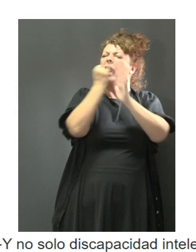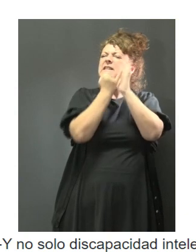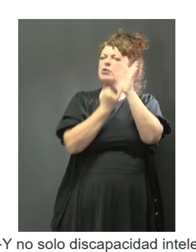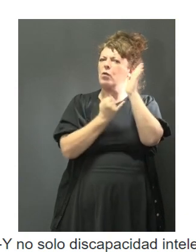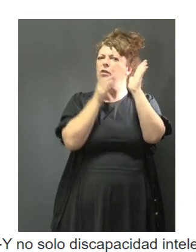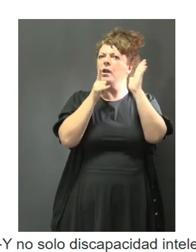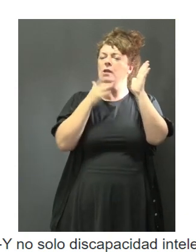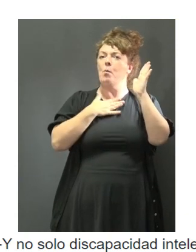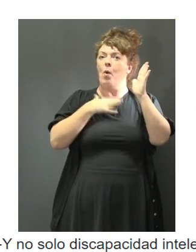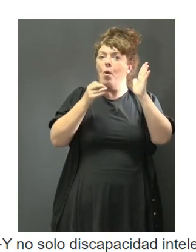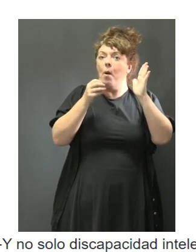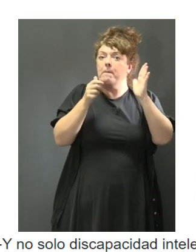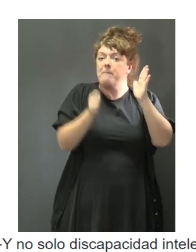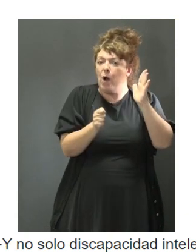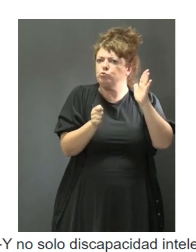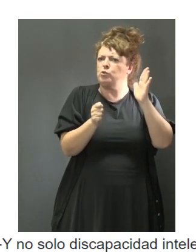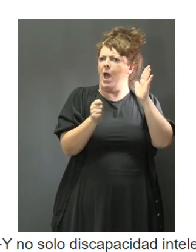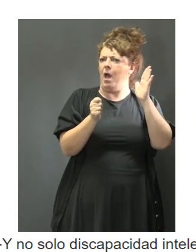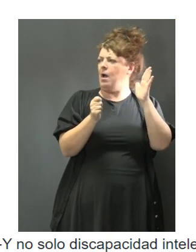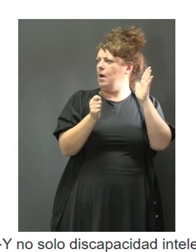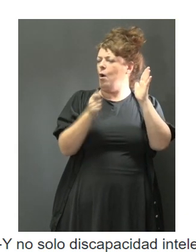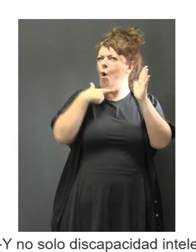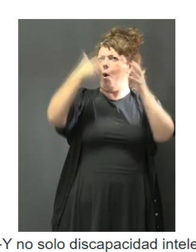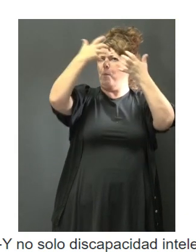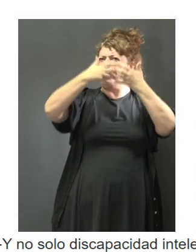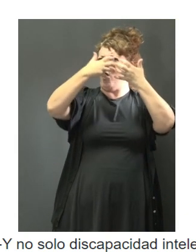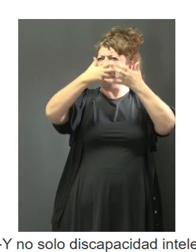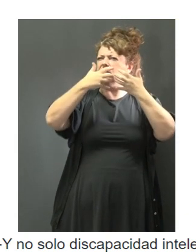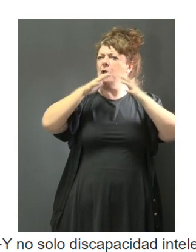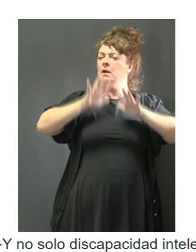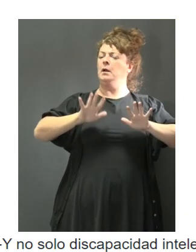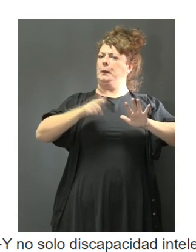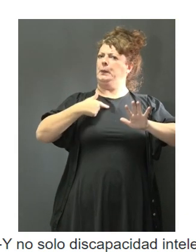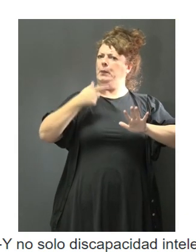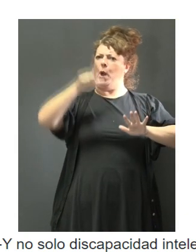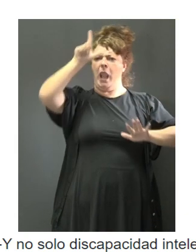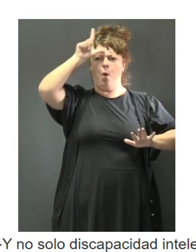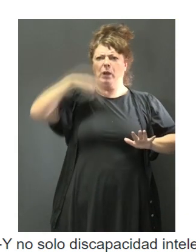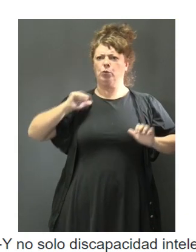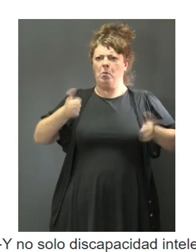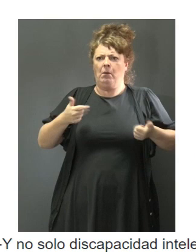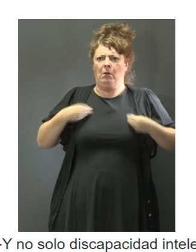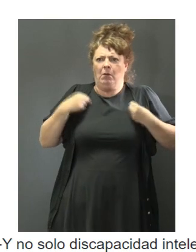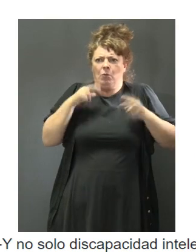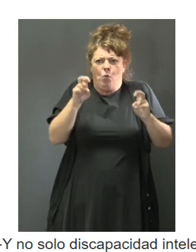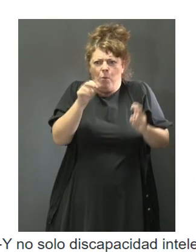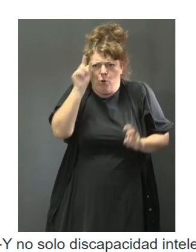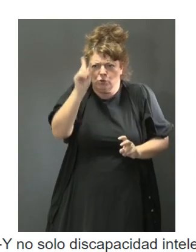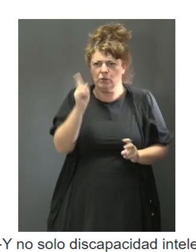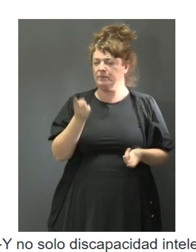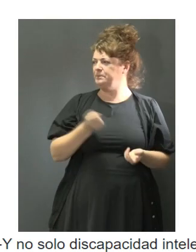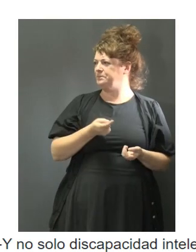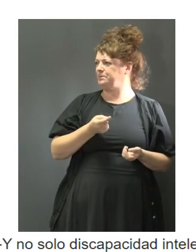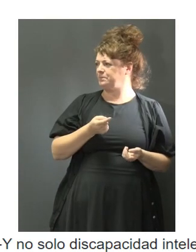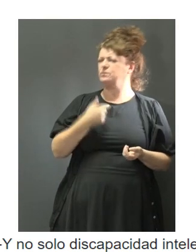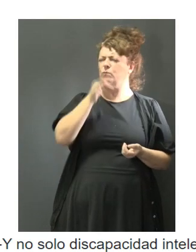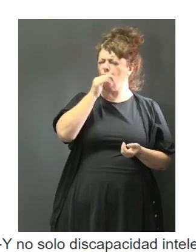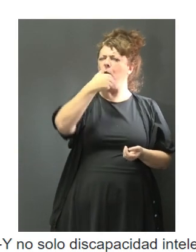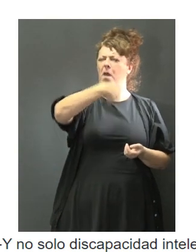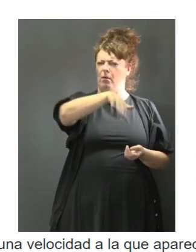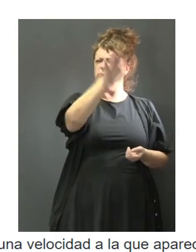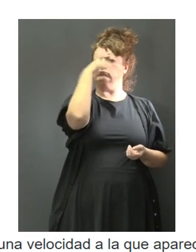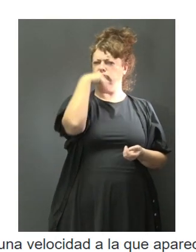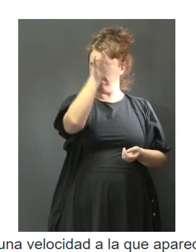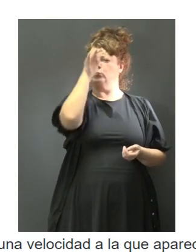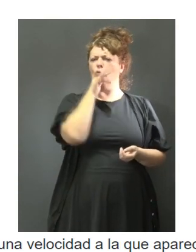hacer pausa, que lo pueda procesar con más tiempo, pero bueno, que queda, ¿no? Queda.